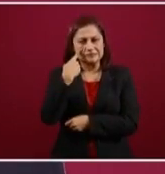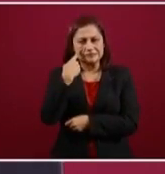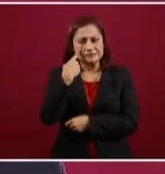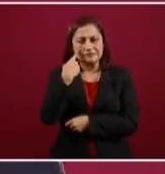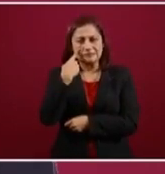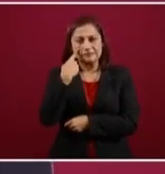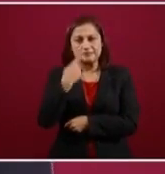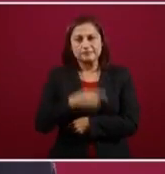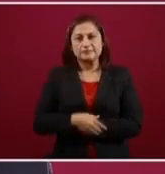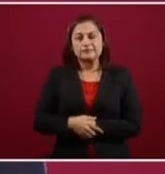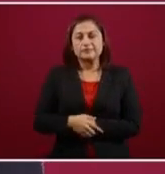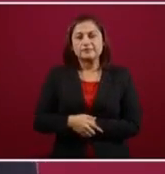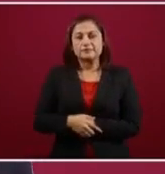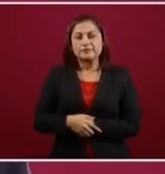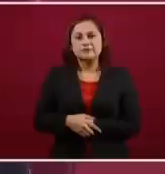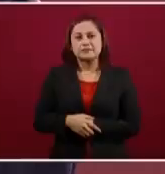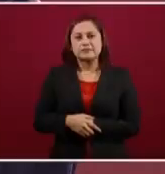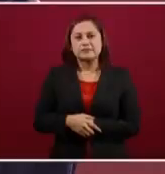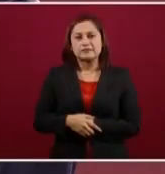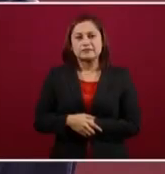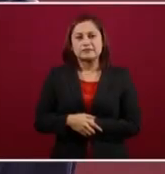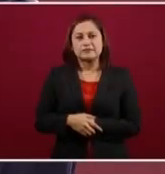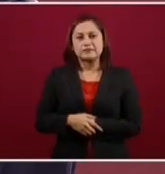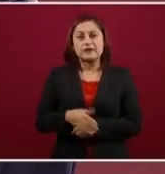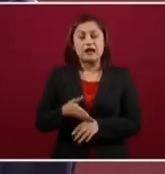que se daban